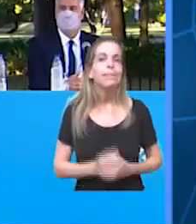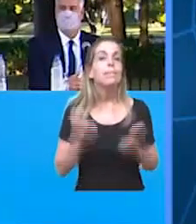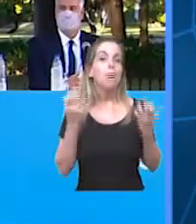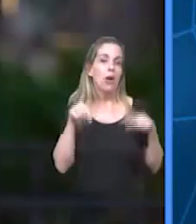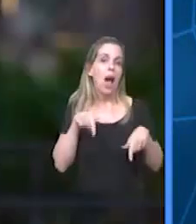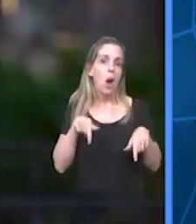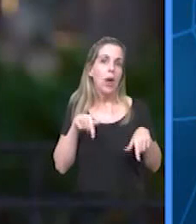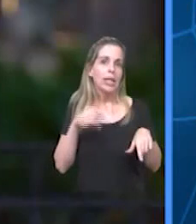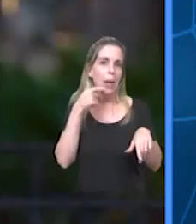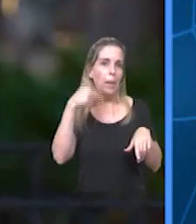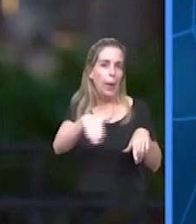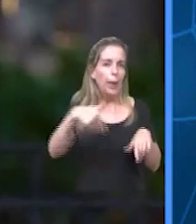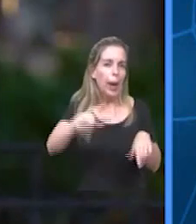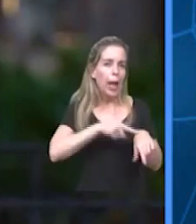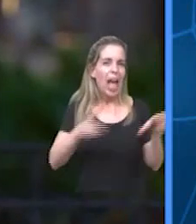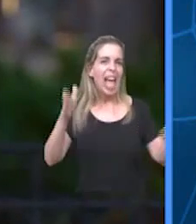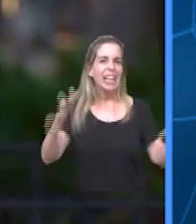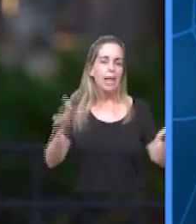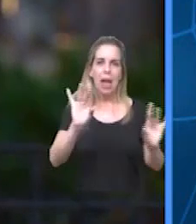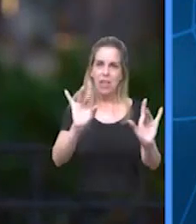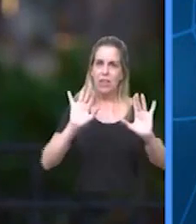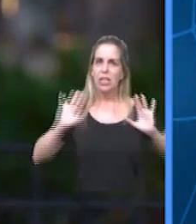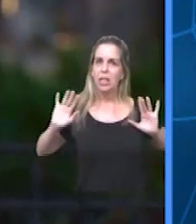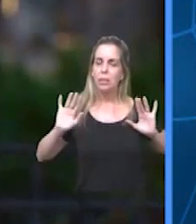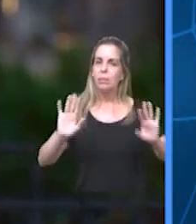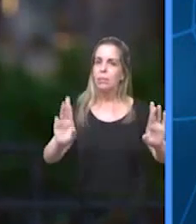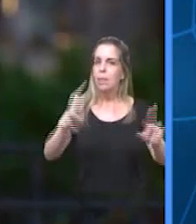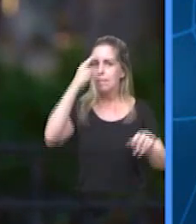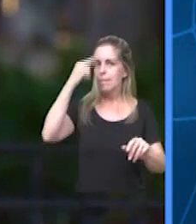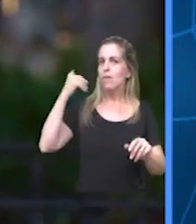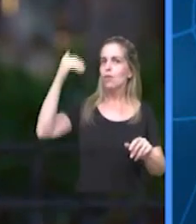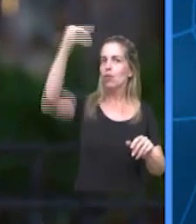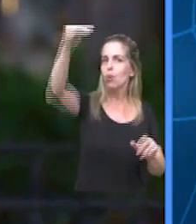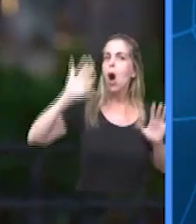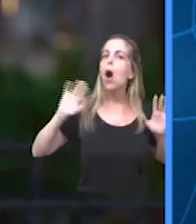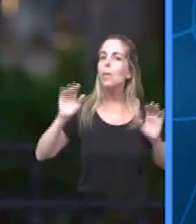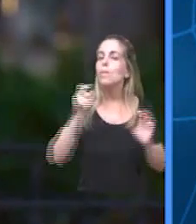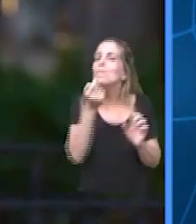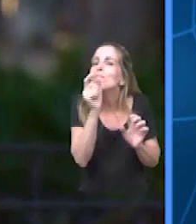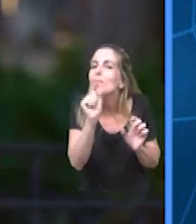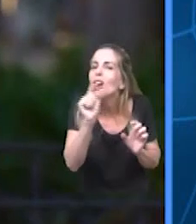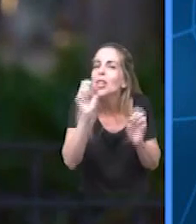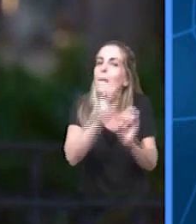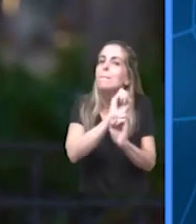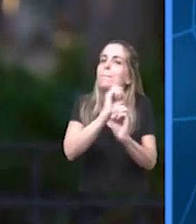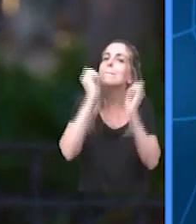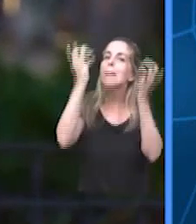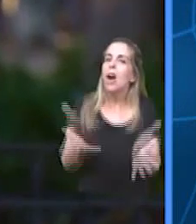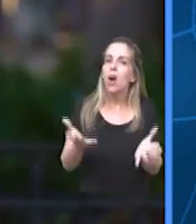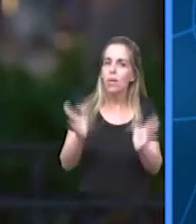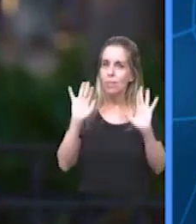que acaba de decir el presidente es una tremenda estupidez, propia de un ignorante.